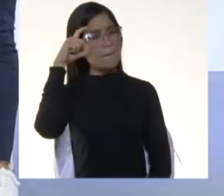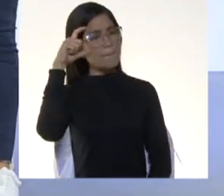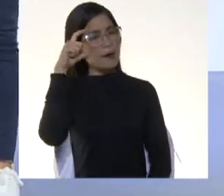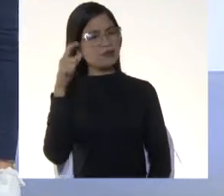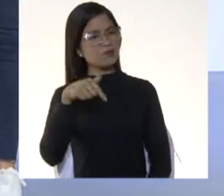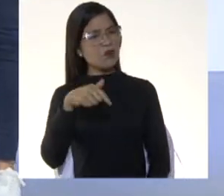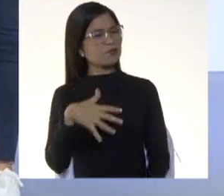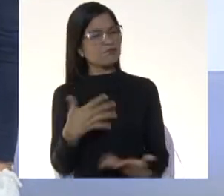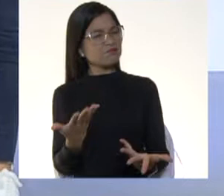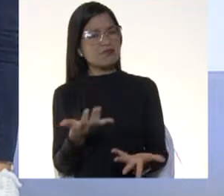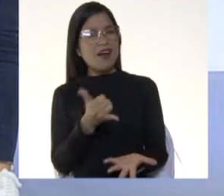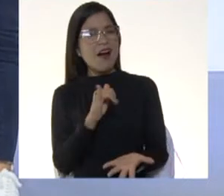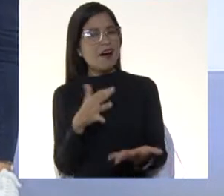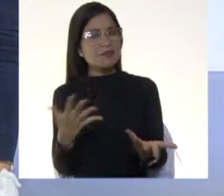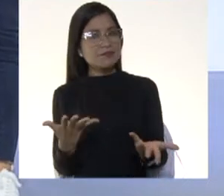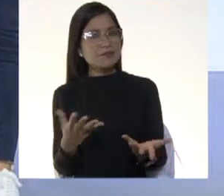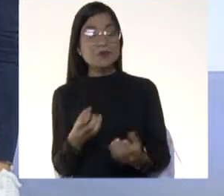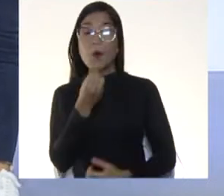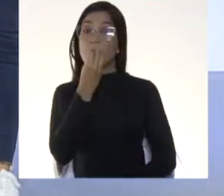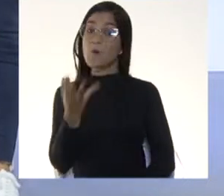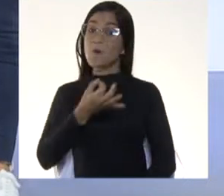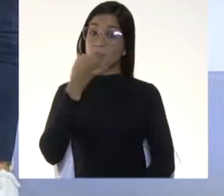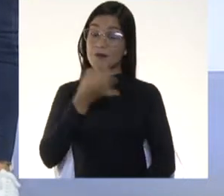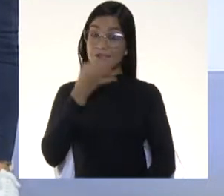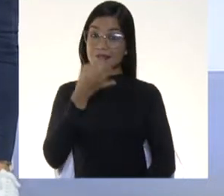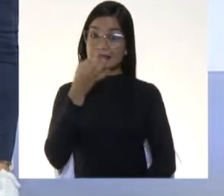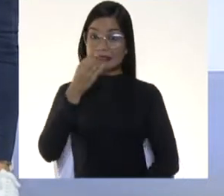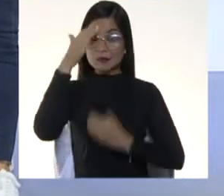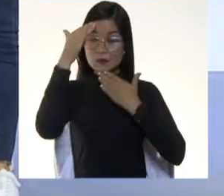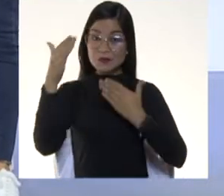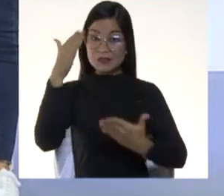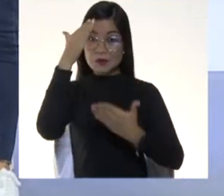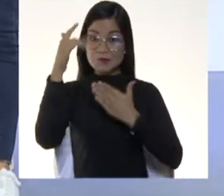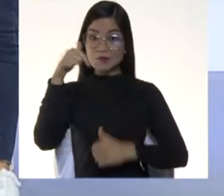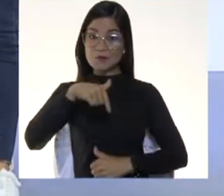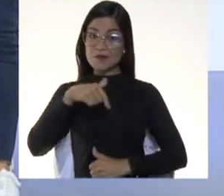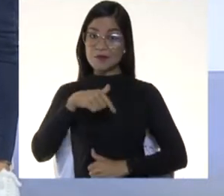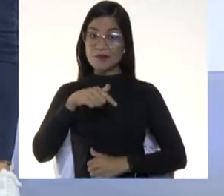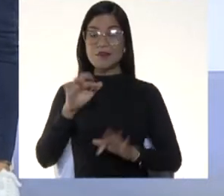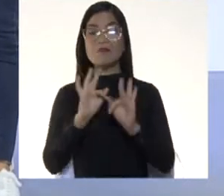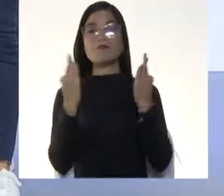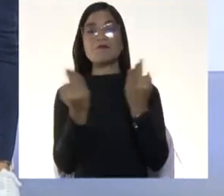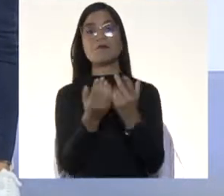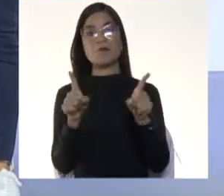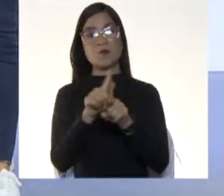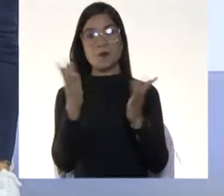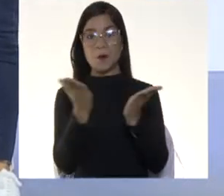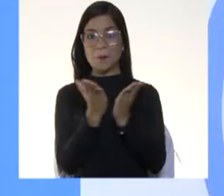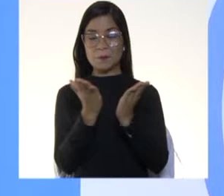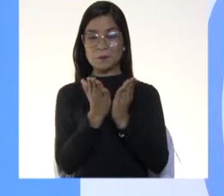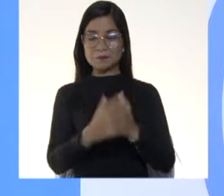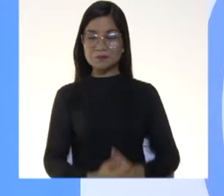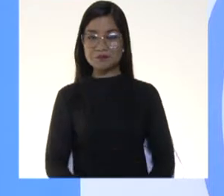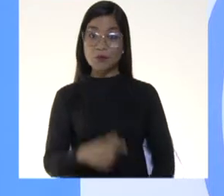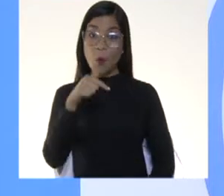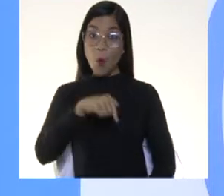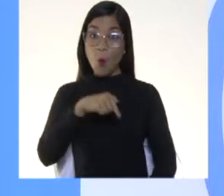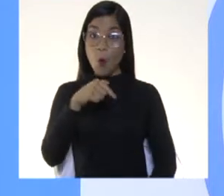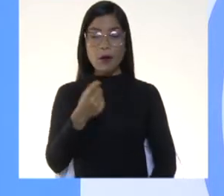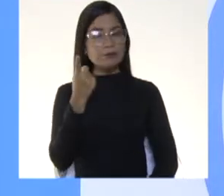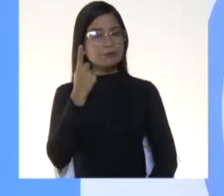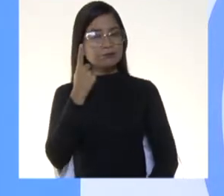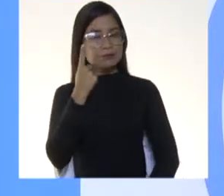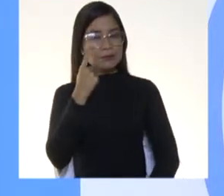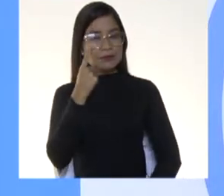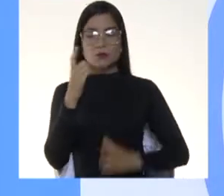día de hoy? Muy buenas tardes, un saludo caluroso desde acá de nuestro estudio de Cada Familia Una Escuela. Hoy estaremos atentos